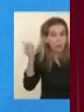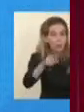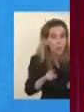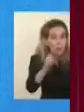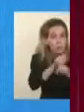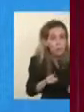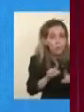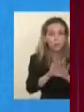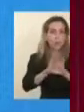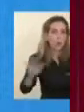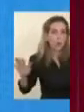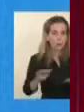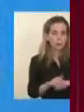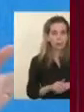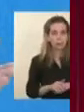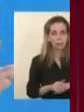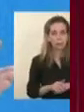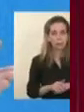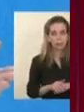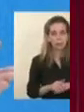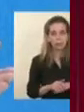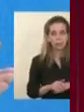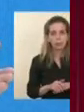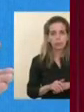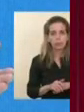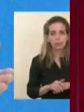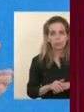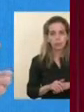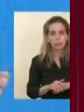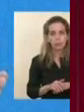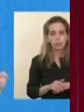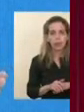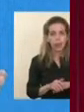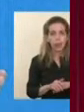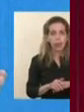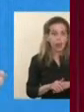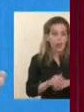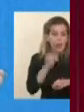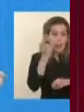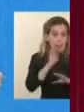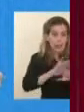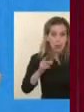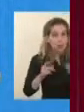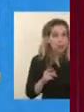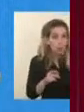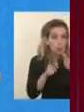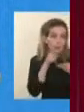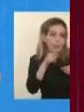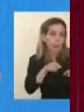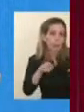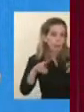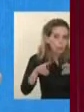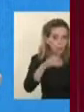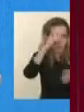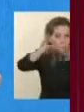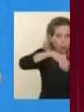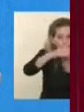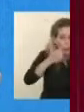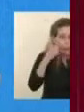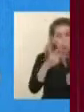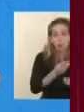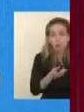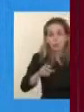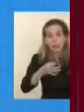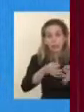presidente de la nación que agrede a la gente que te dice no hay que angustiarse en